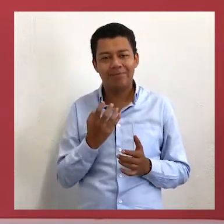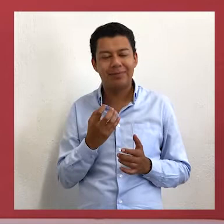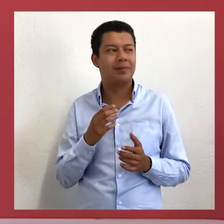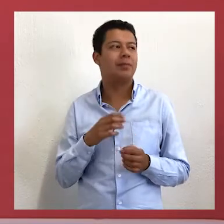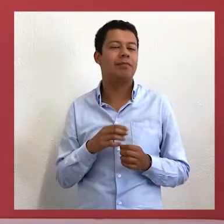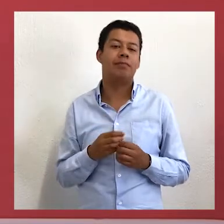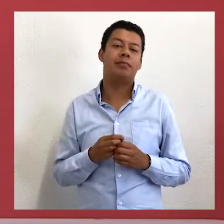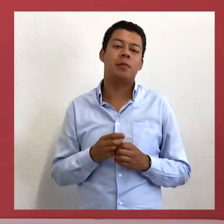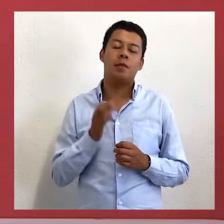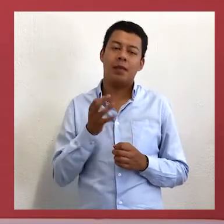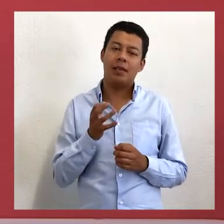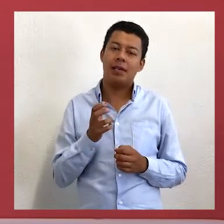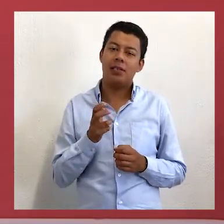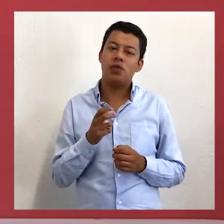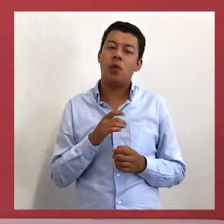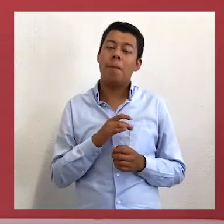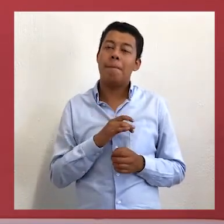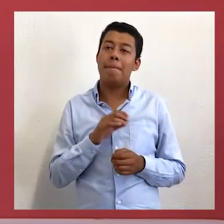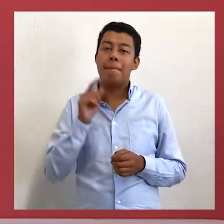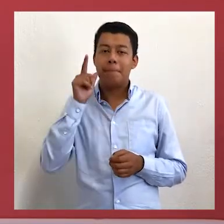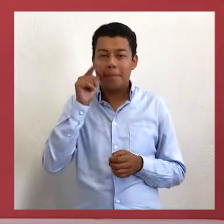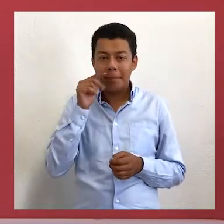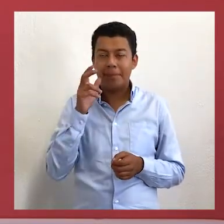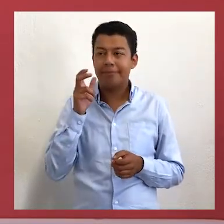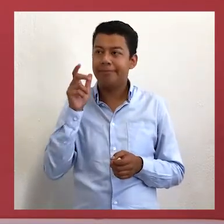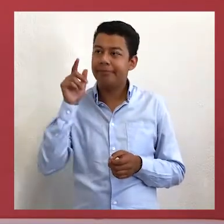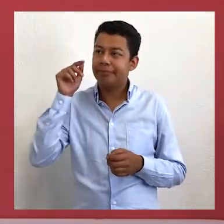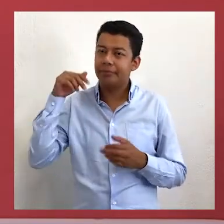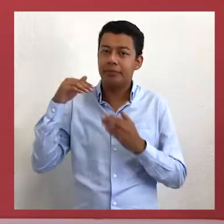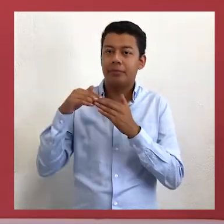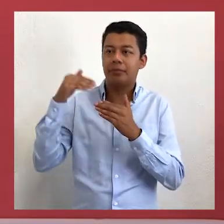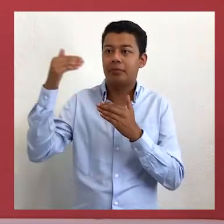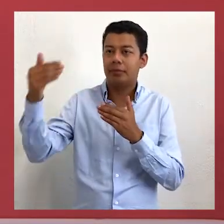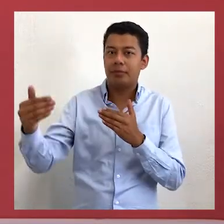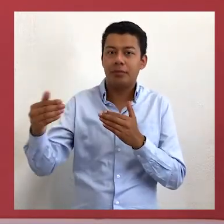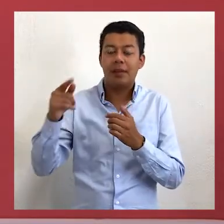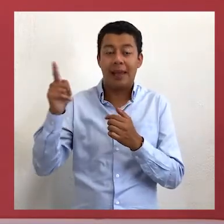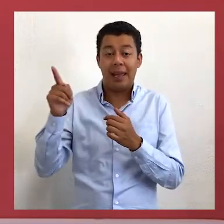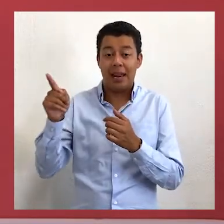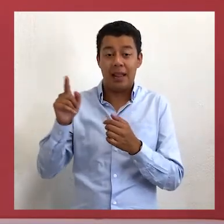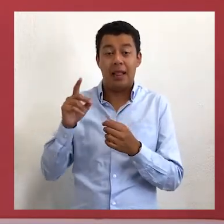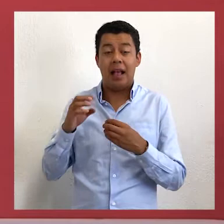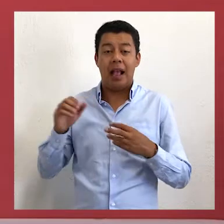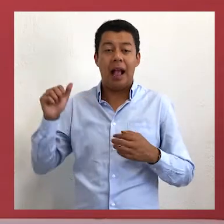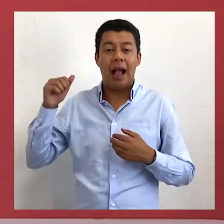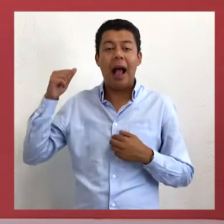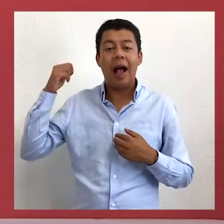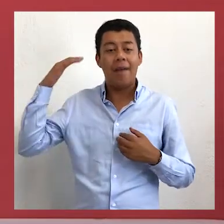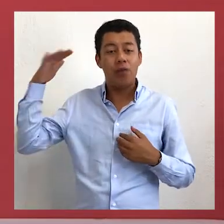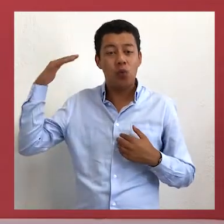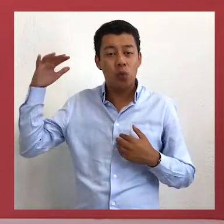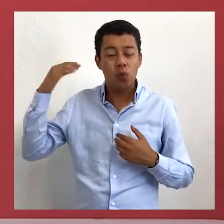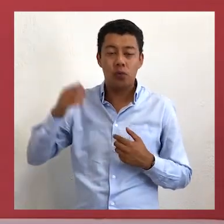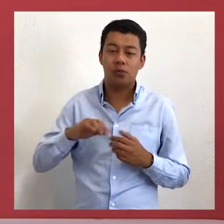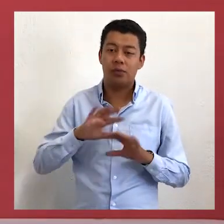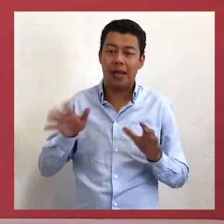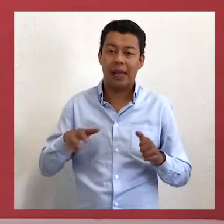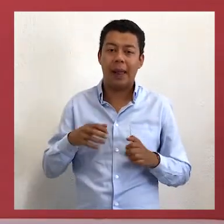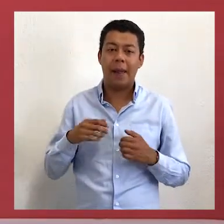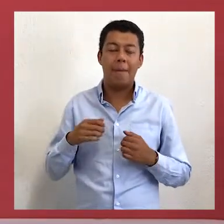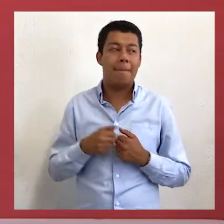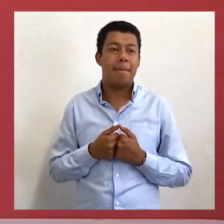manera no sana. El día de mañana, él va a ser un adulto en base a lo que